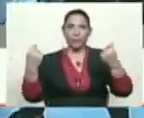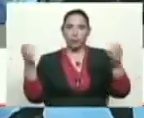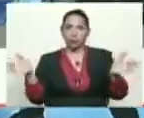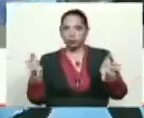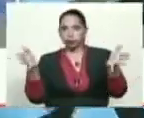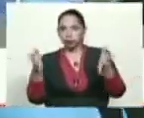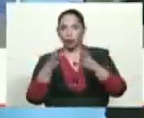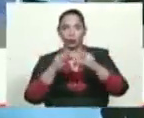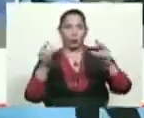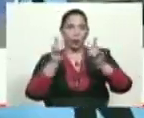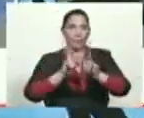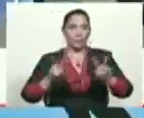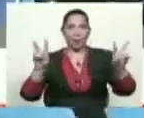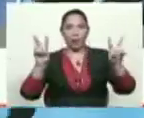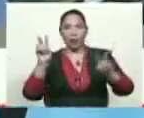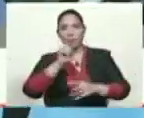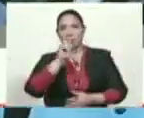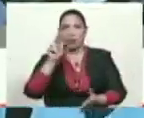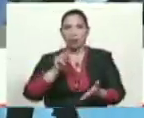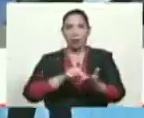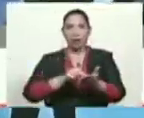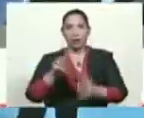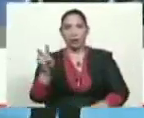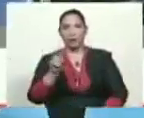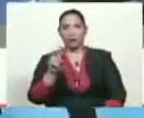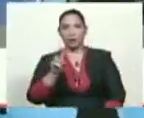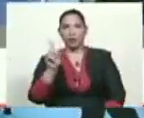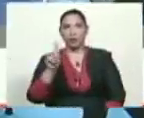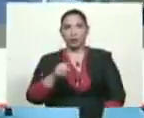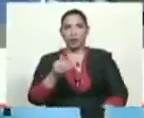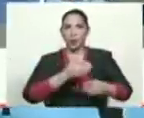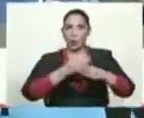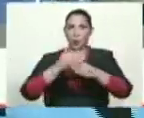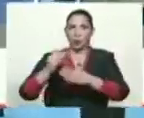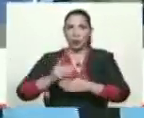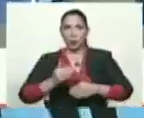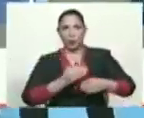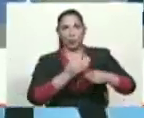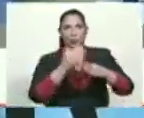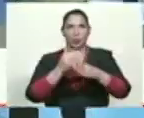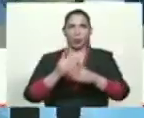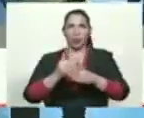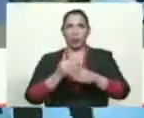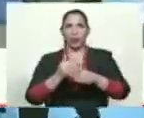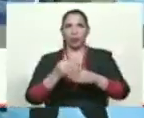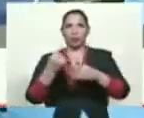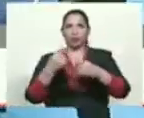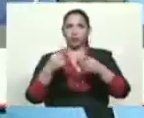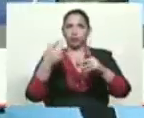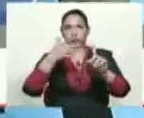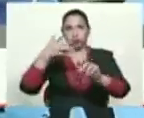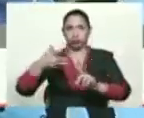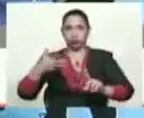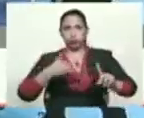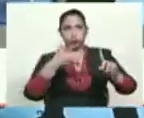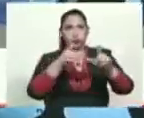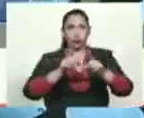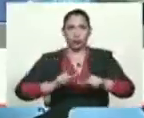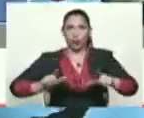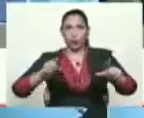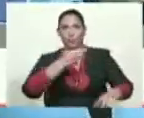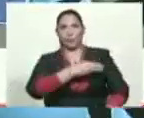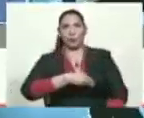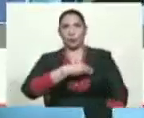en todo el territorio nacional compartiendo además que será impartido en estos espacios misiones educativas